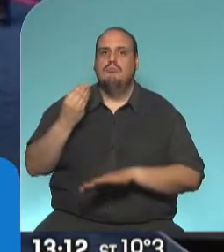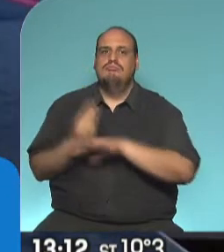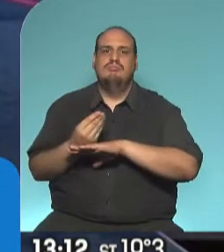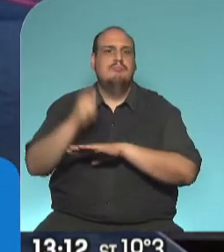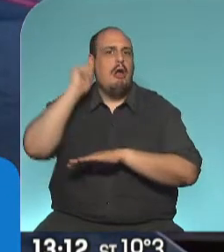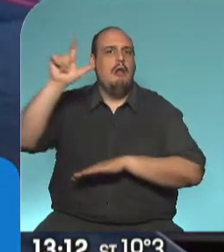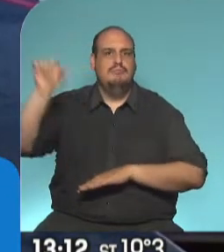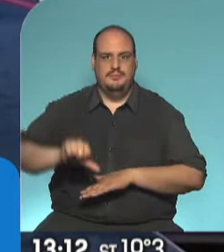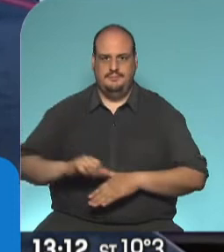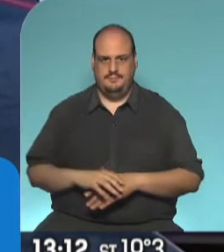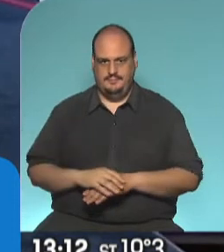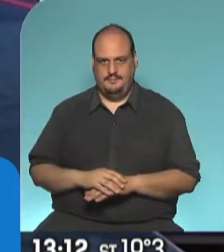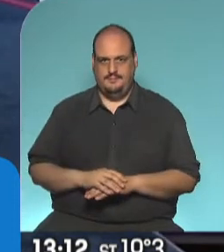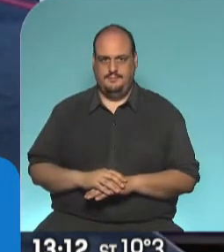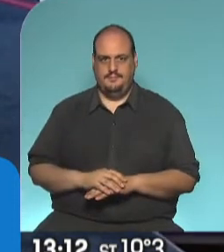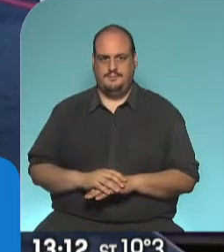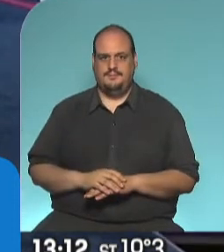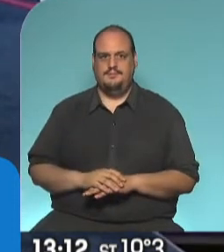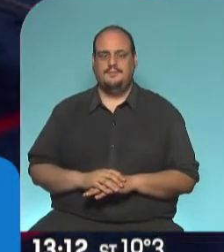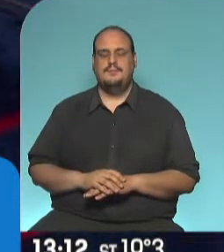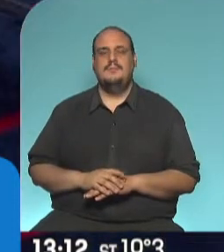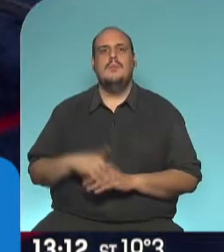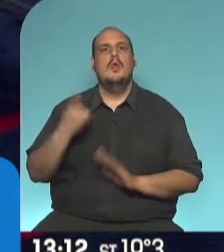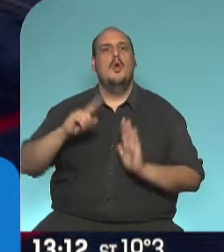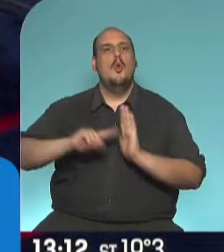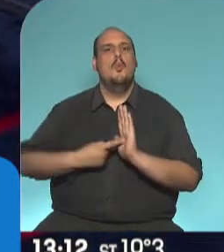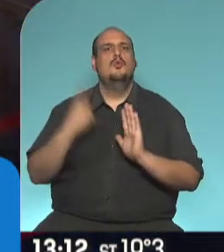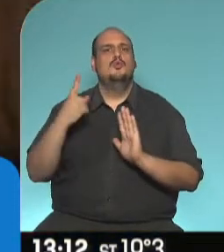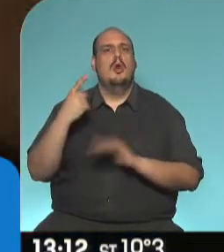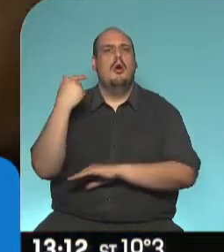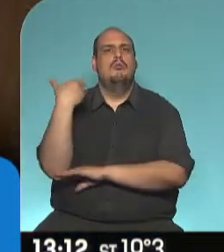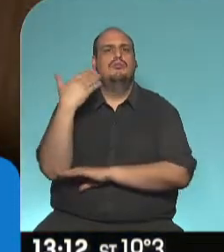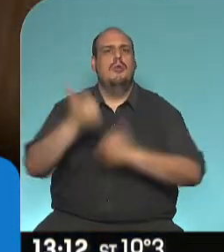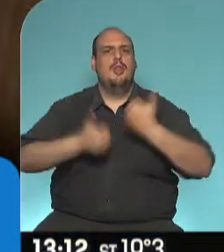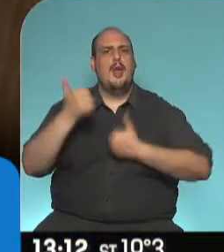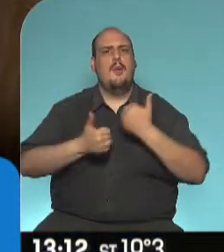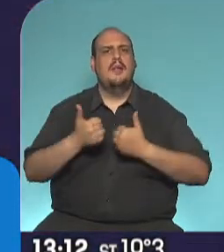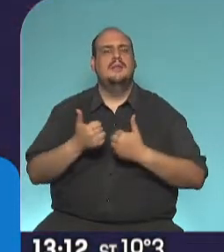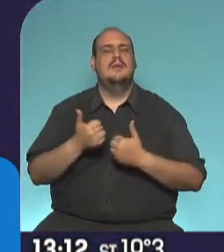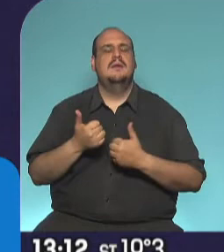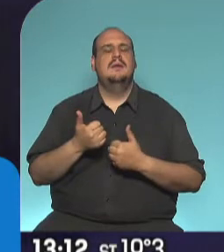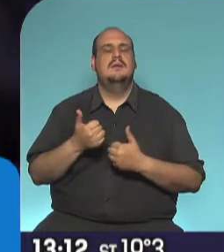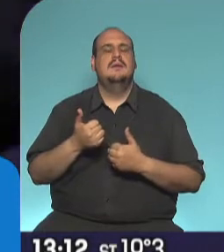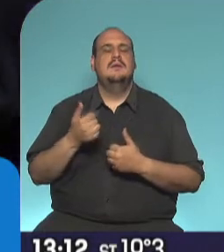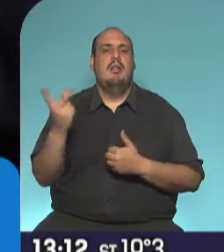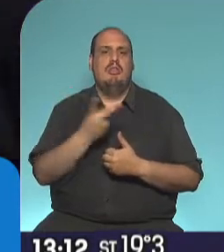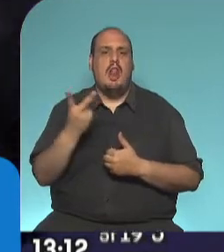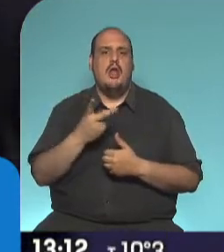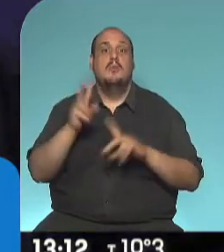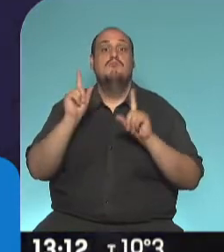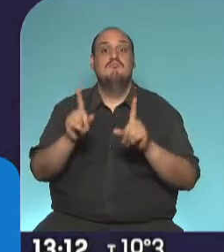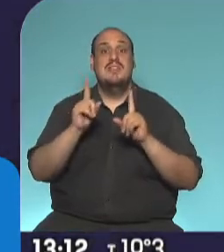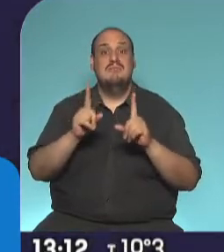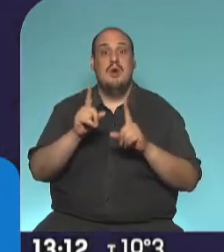cargo. Una de las cuestiones que aparecieron en el debate entre los dos candidatos a vicepresidente fue la famosa mosca que se